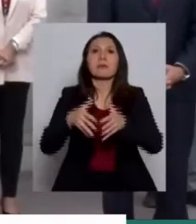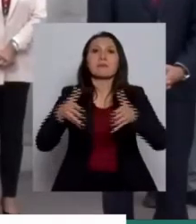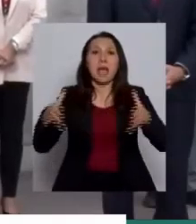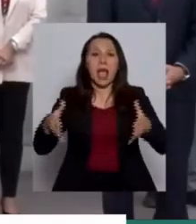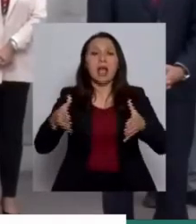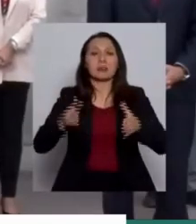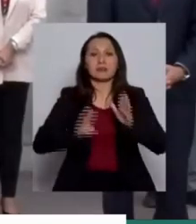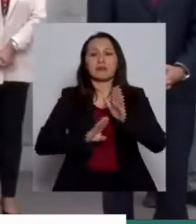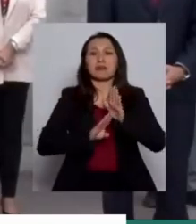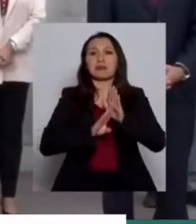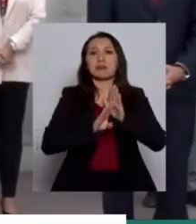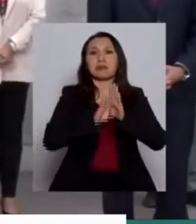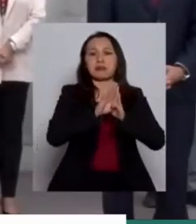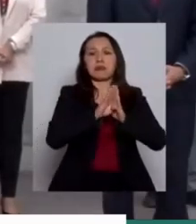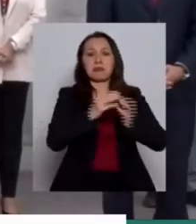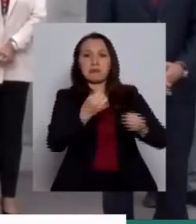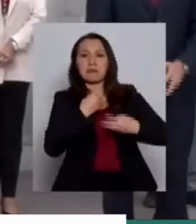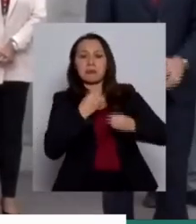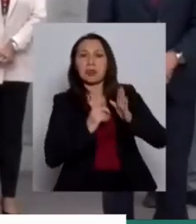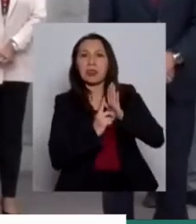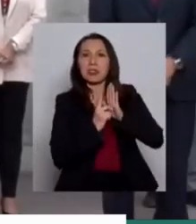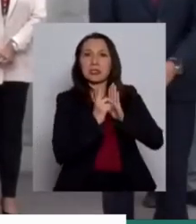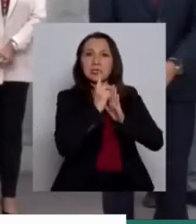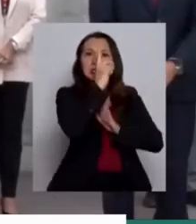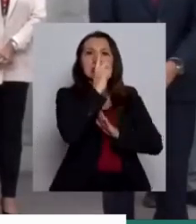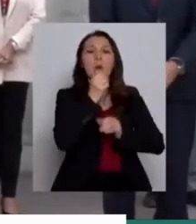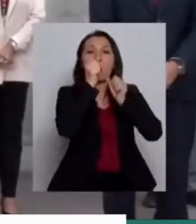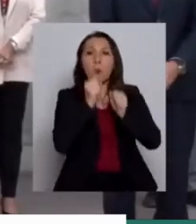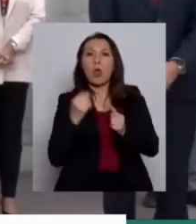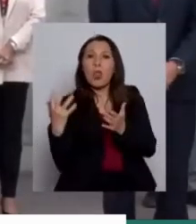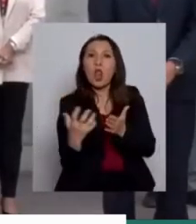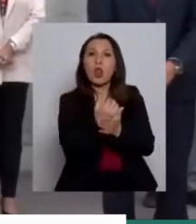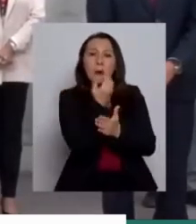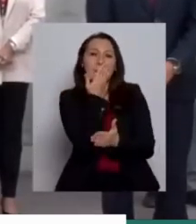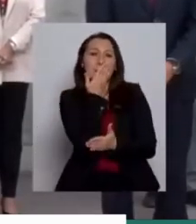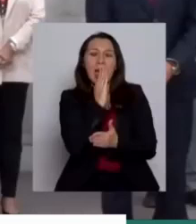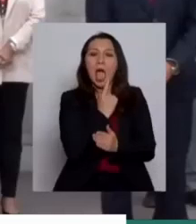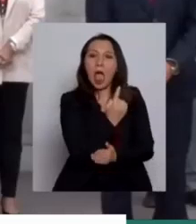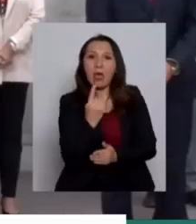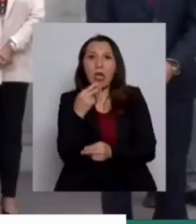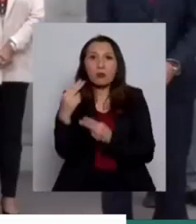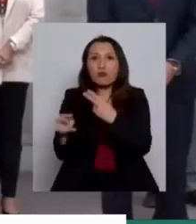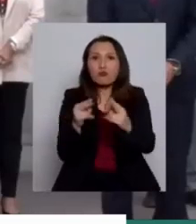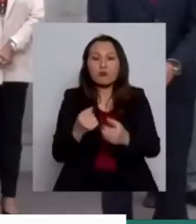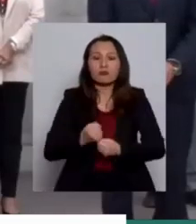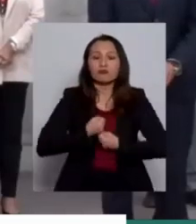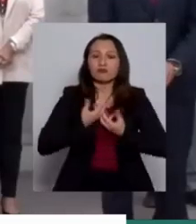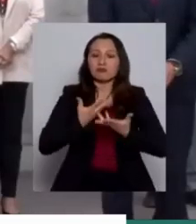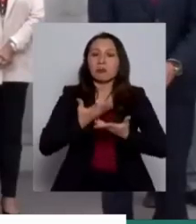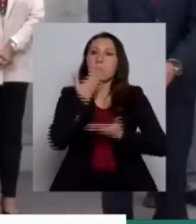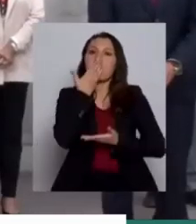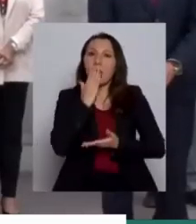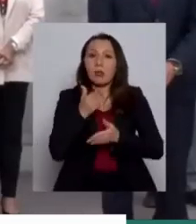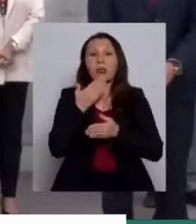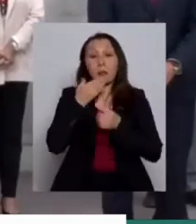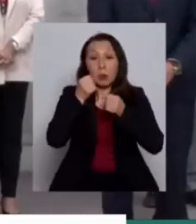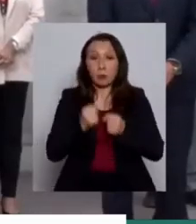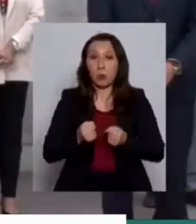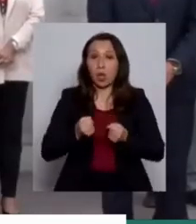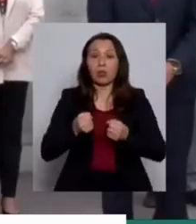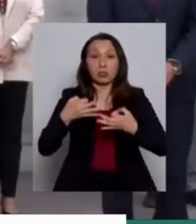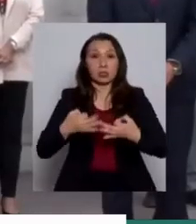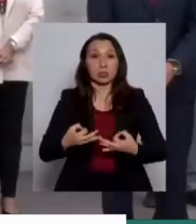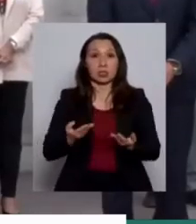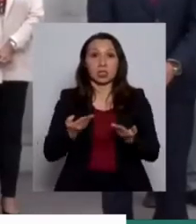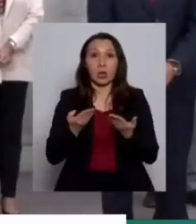marcha la economía. Sin embargo, admitió que vivimos en democracia y no siempre lo que uno cree que es lo mejor para el país